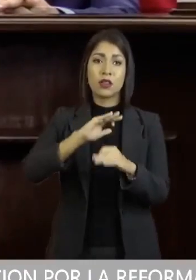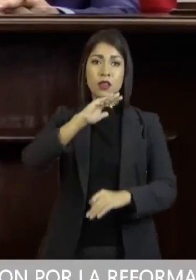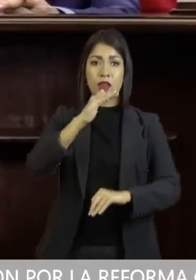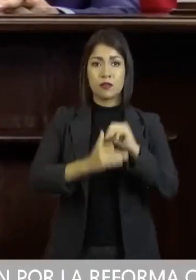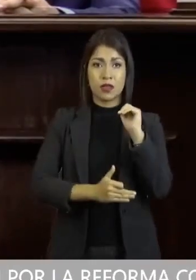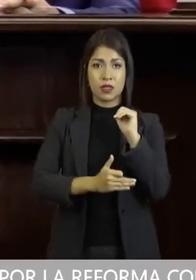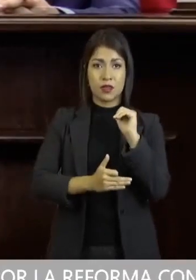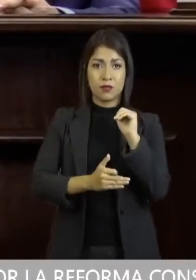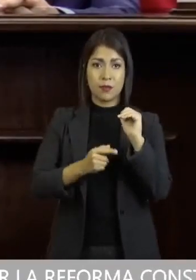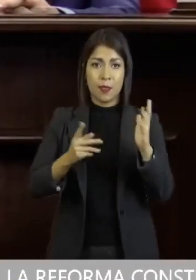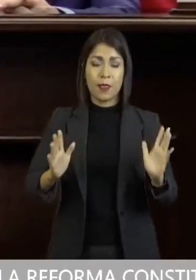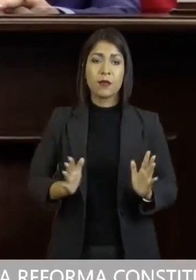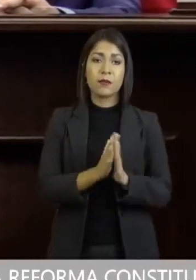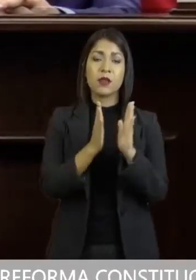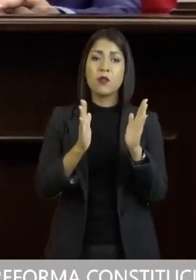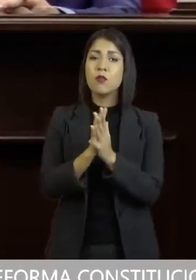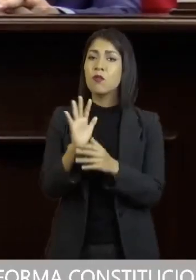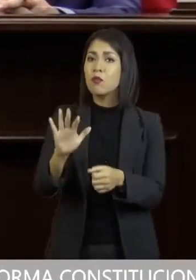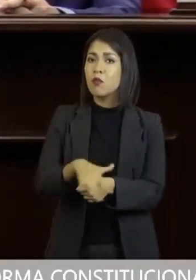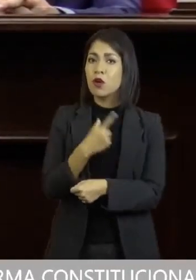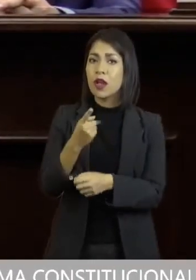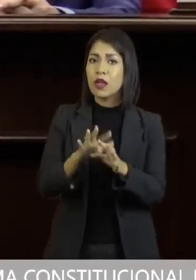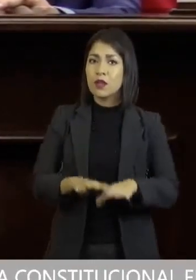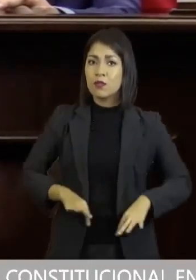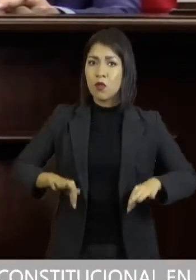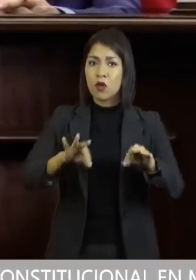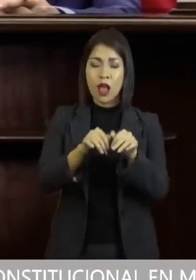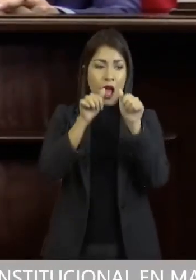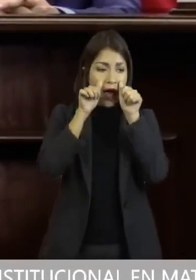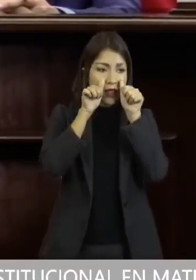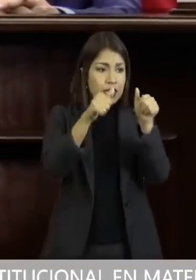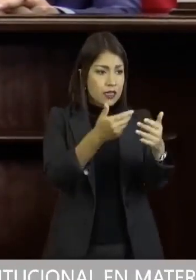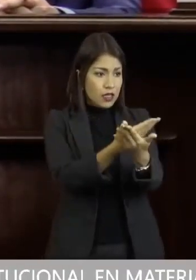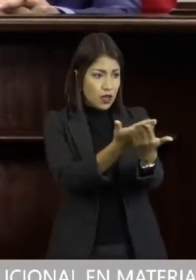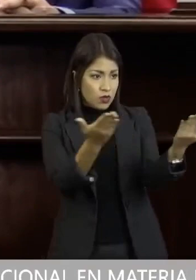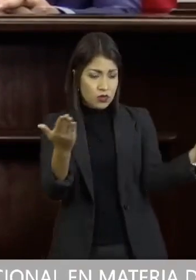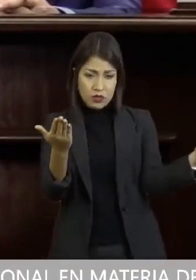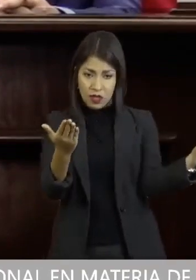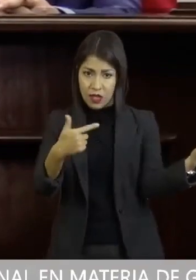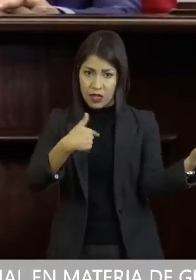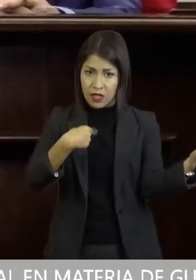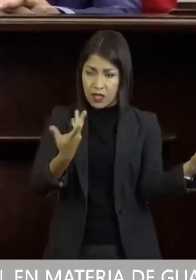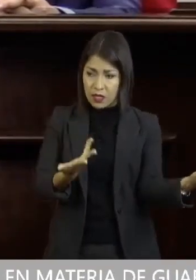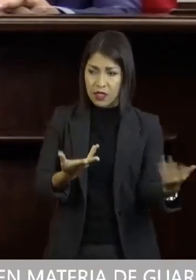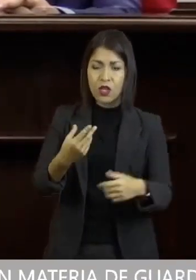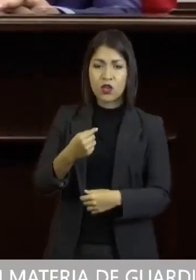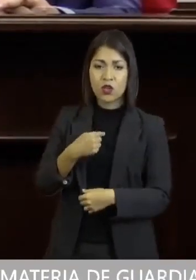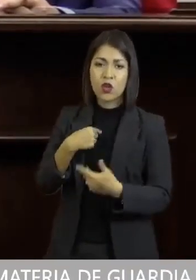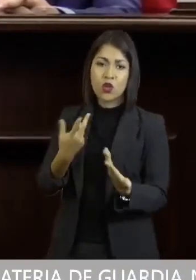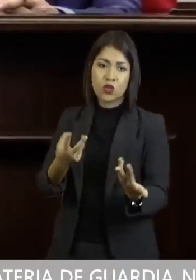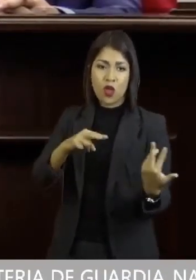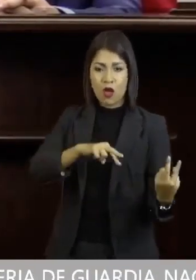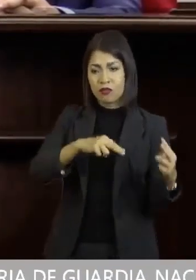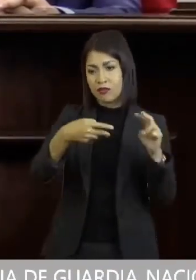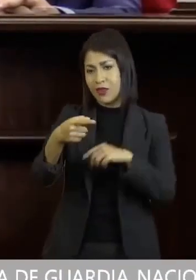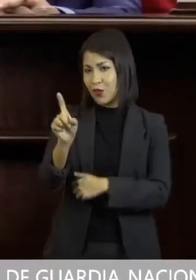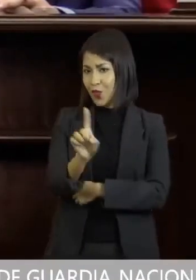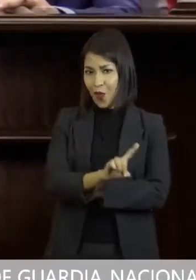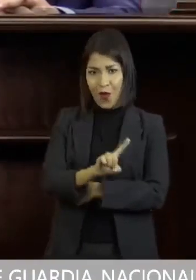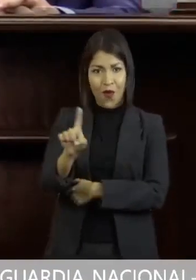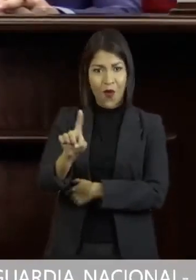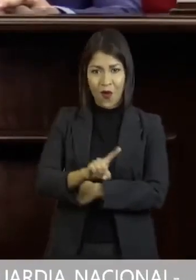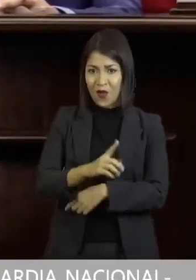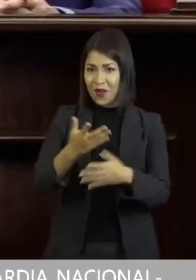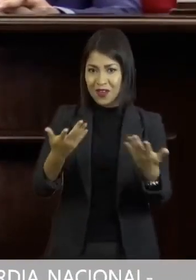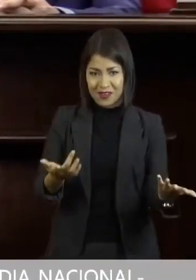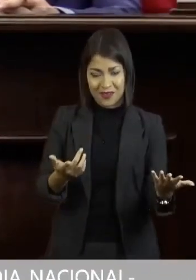intervención, porque lo importante es escucharlos a ustedes, no que ustedes escuchen a los políticos que vienen del trópico o